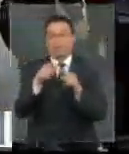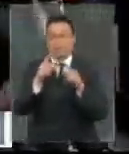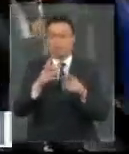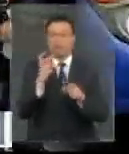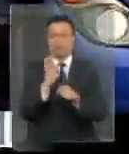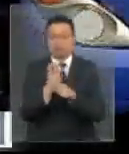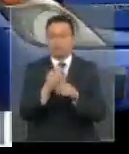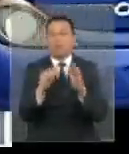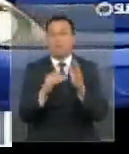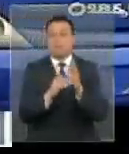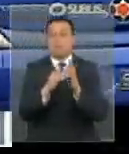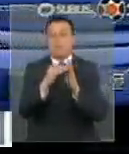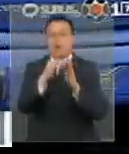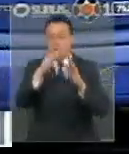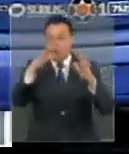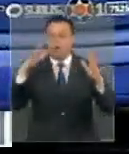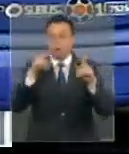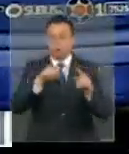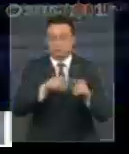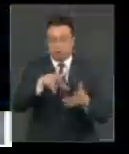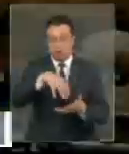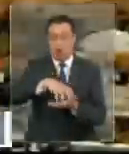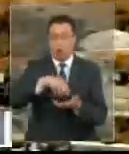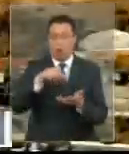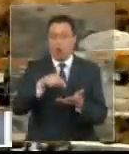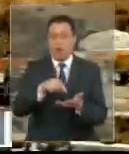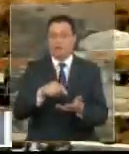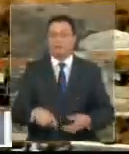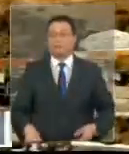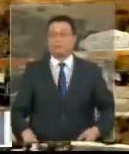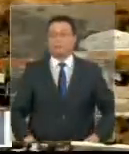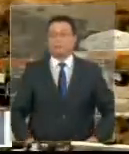el hurto aumentaron significativamente en la comuna.